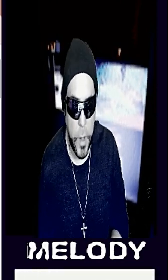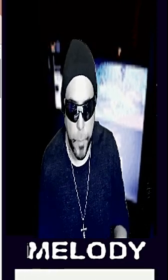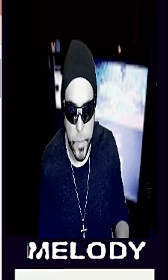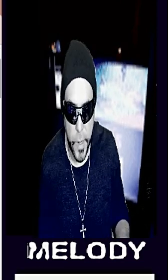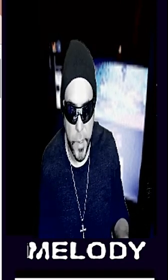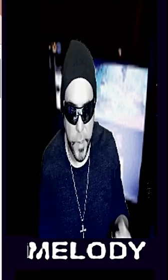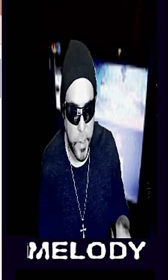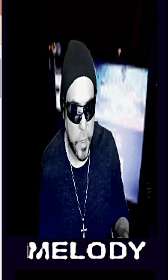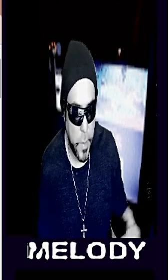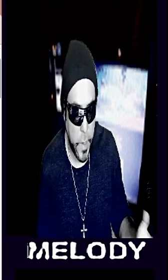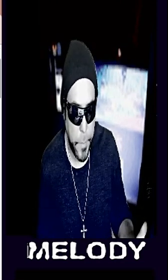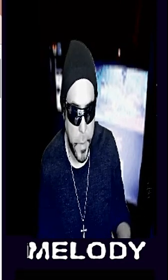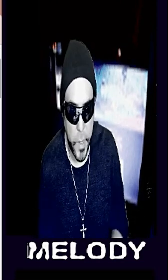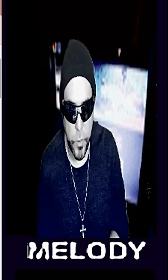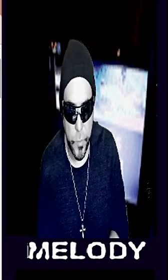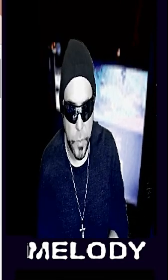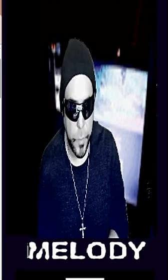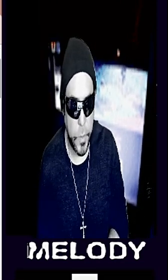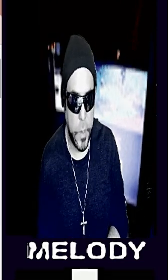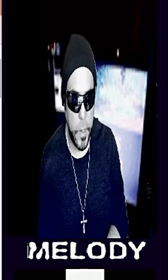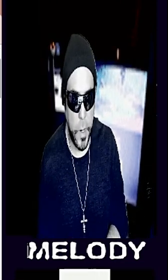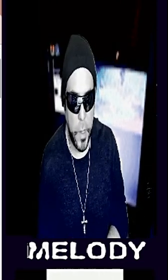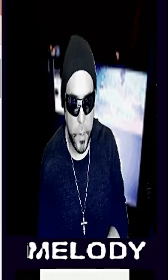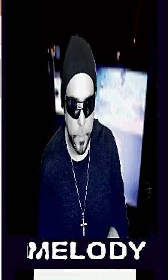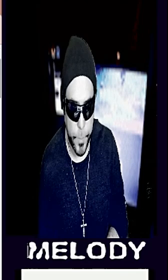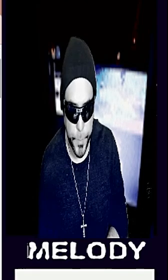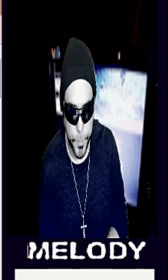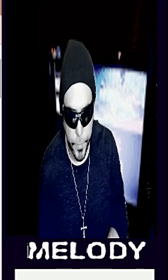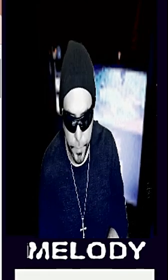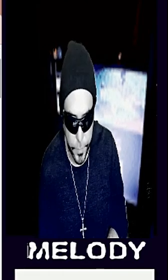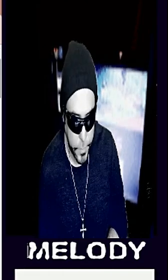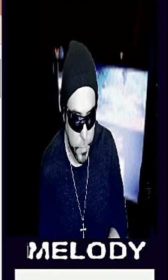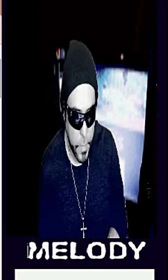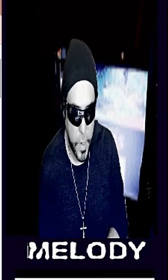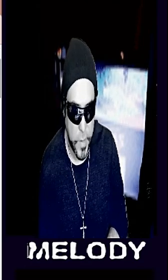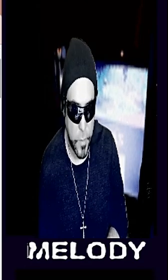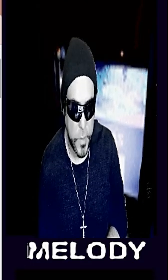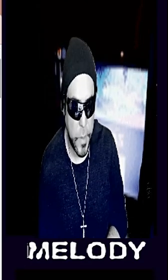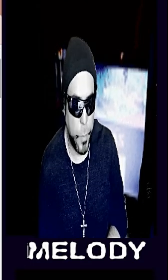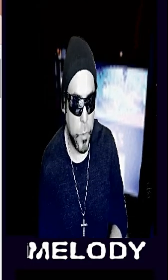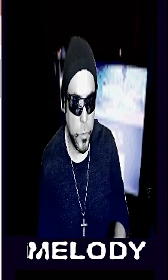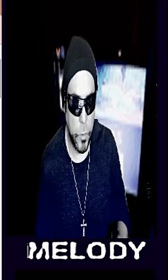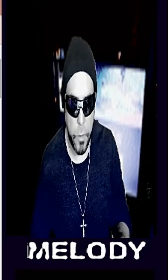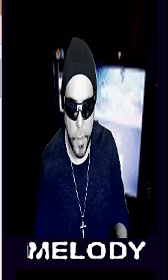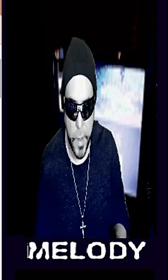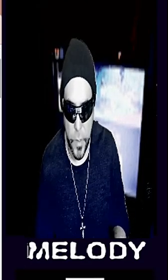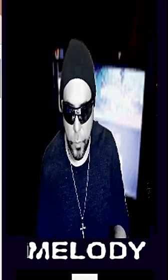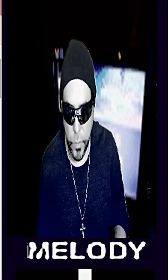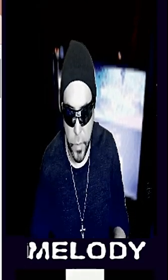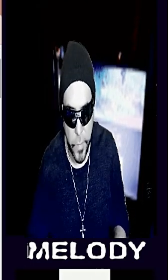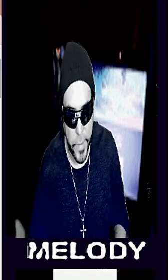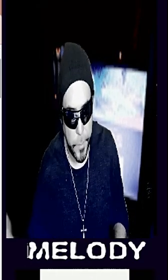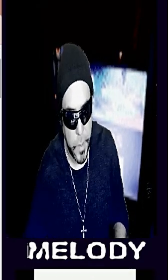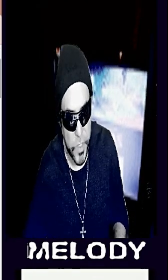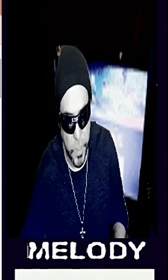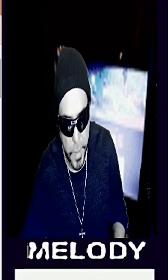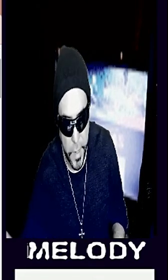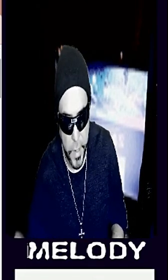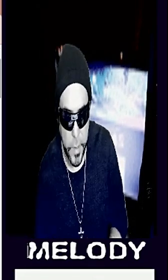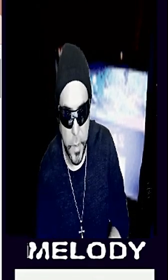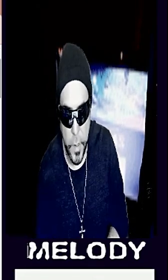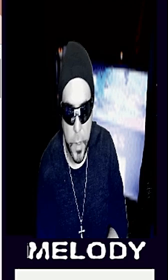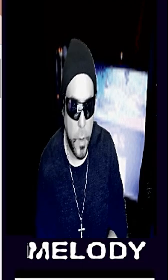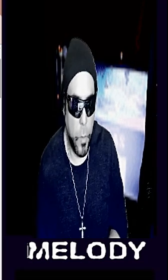Y pues lo malo pues que hay gente que tiene que trabajar para ellos, pues porque aquí las cosas tampoco son como para darte el lujo de no trabajar para